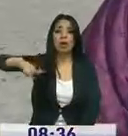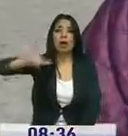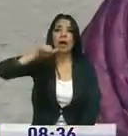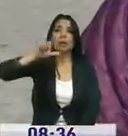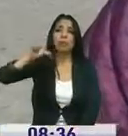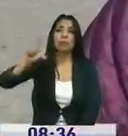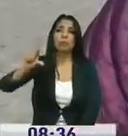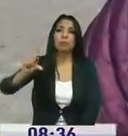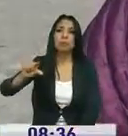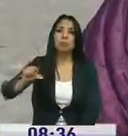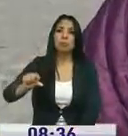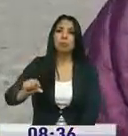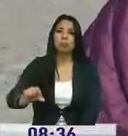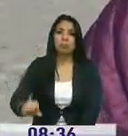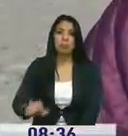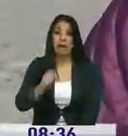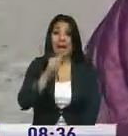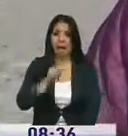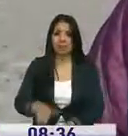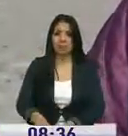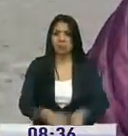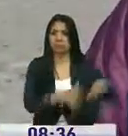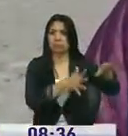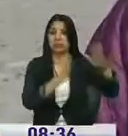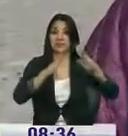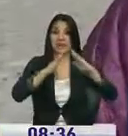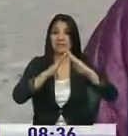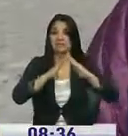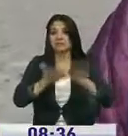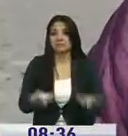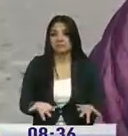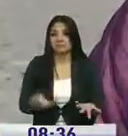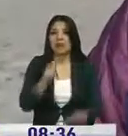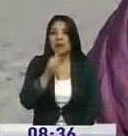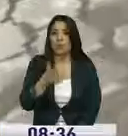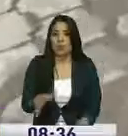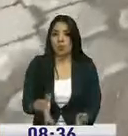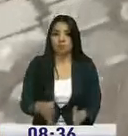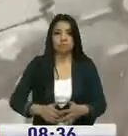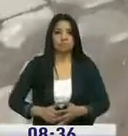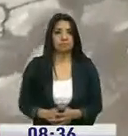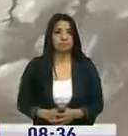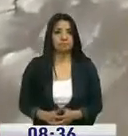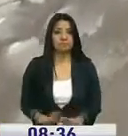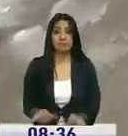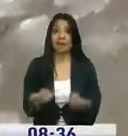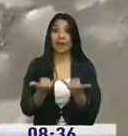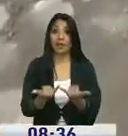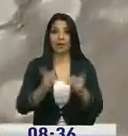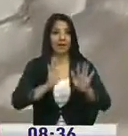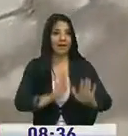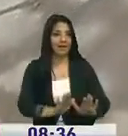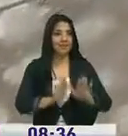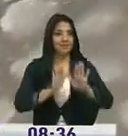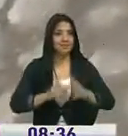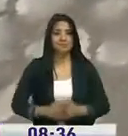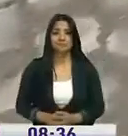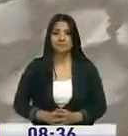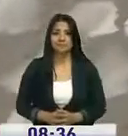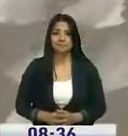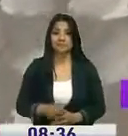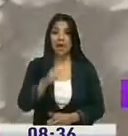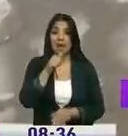Imagínese, va, rebota el agua aquí para las casas, vuelta, no hay mucha presión. Ahora este es el escenario. El agua ya